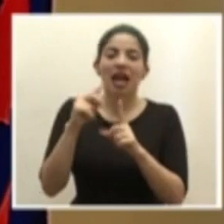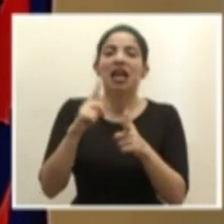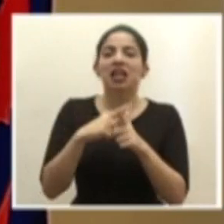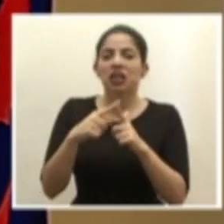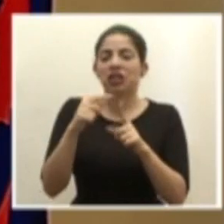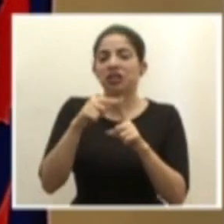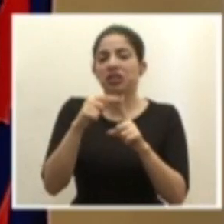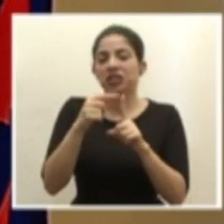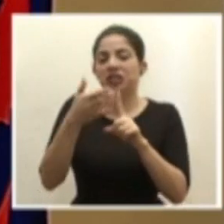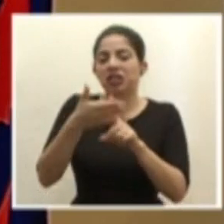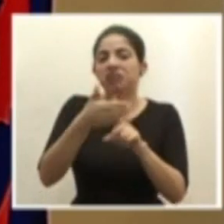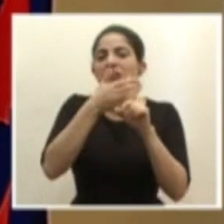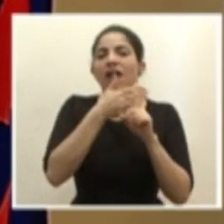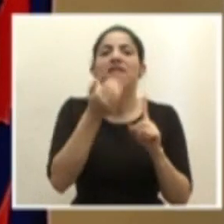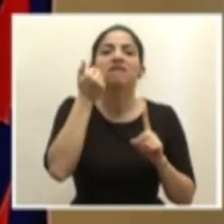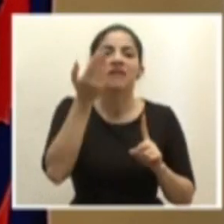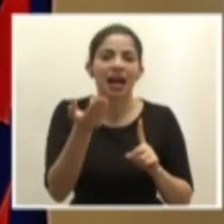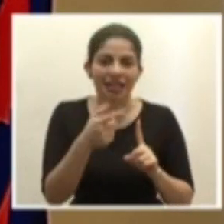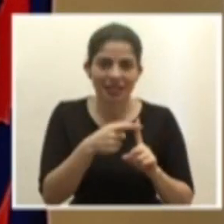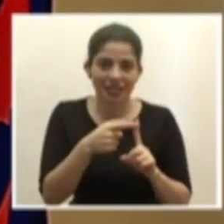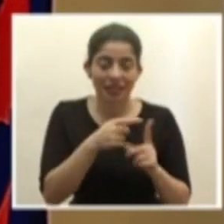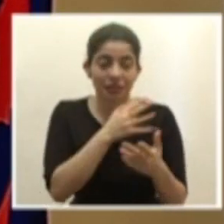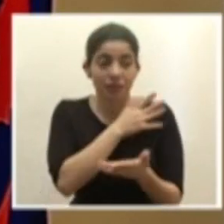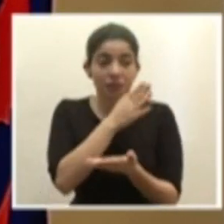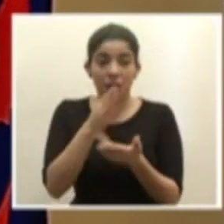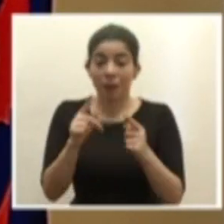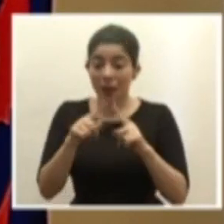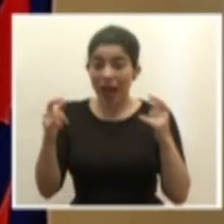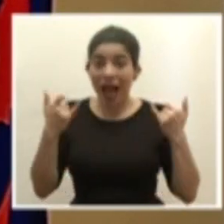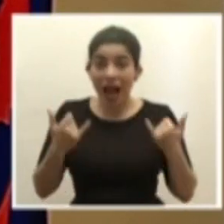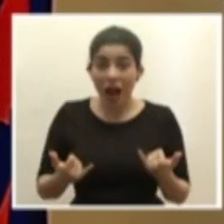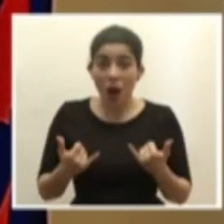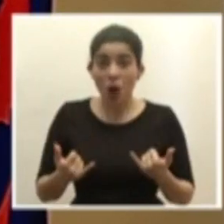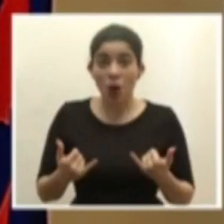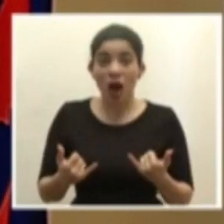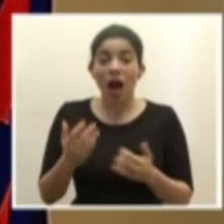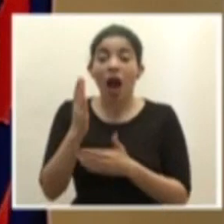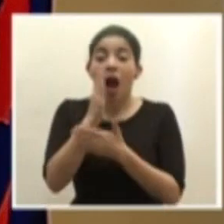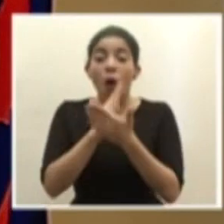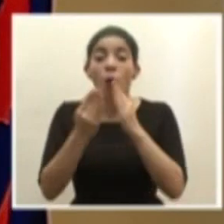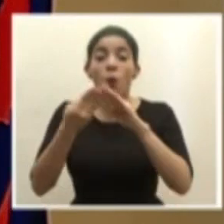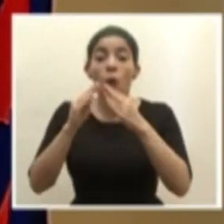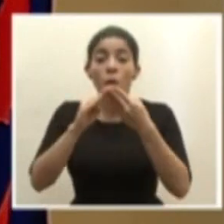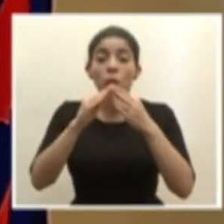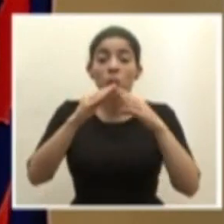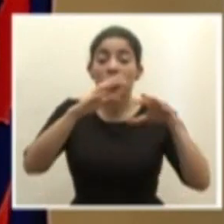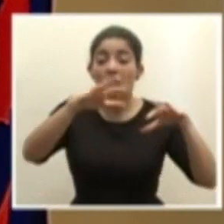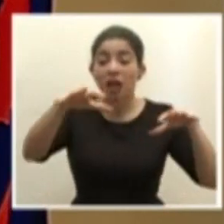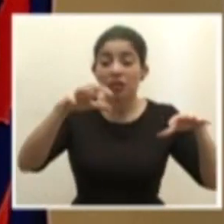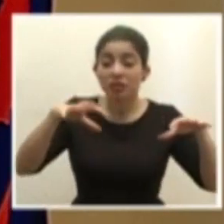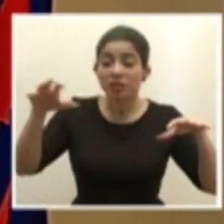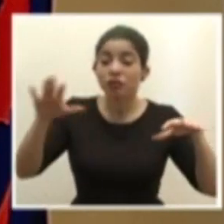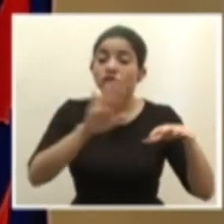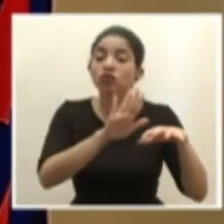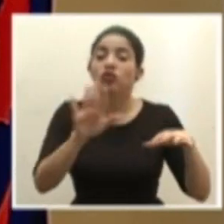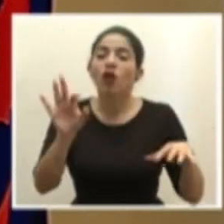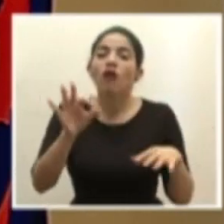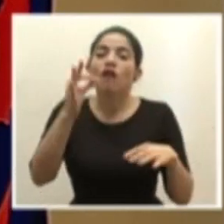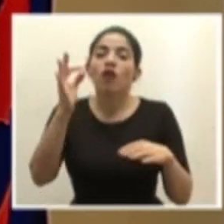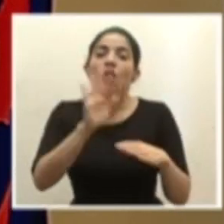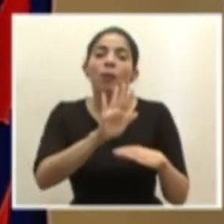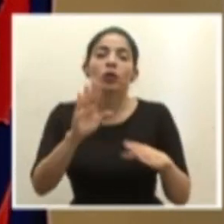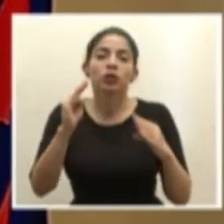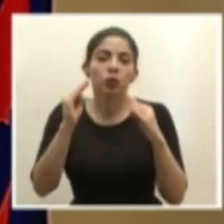más eficaz. En este momento hay comunidades donde el estilo de vivienda